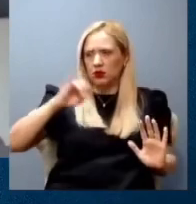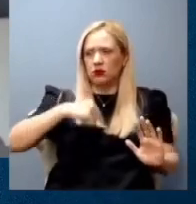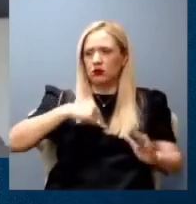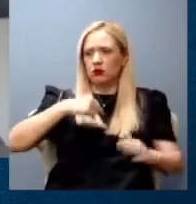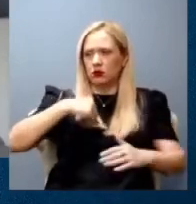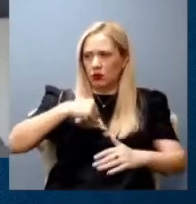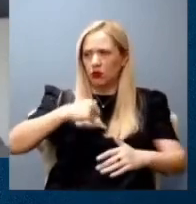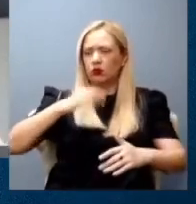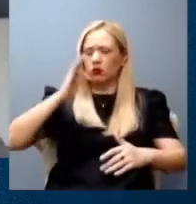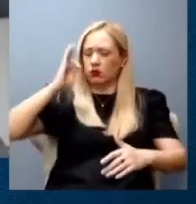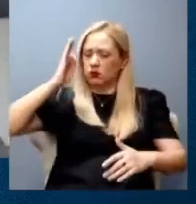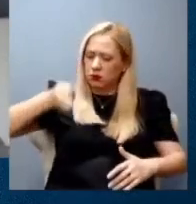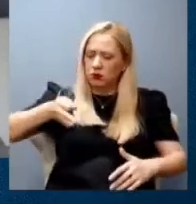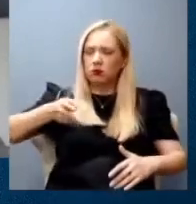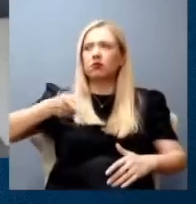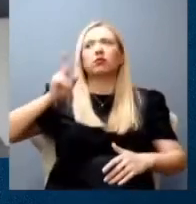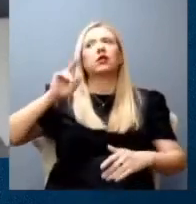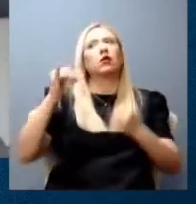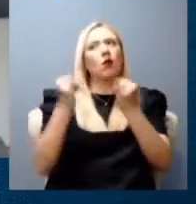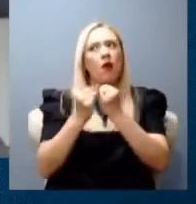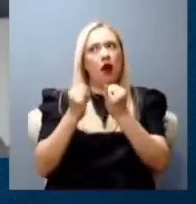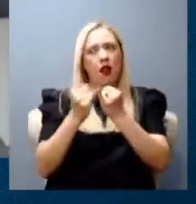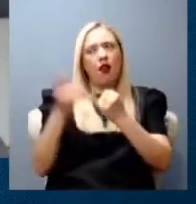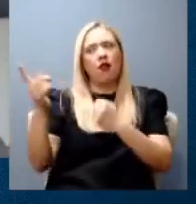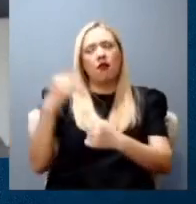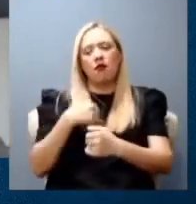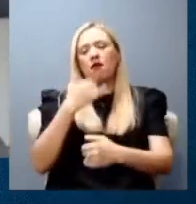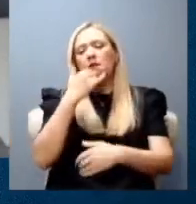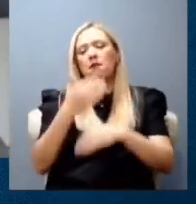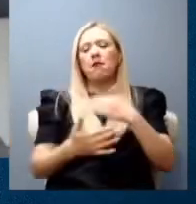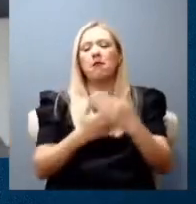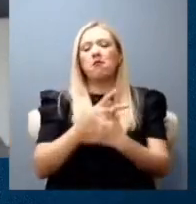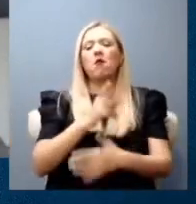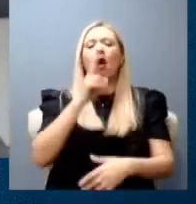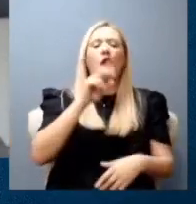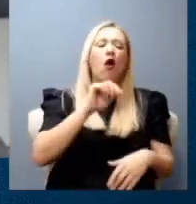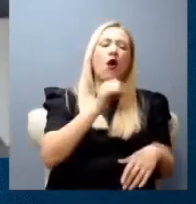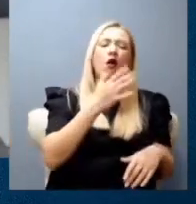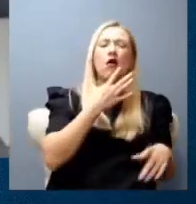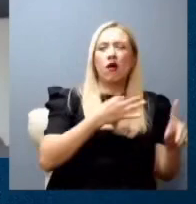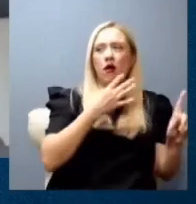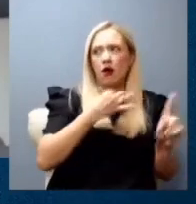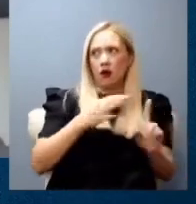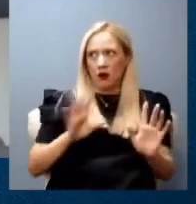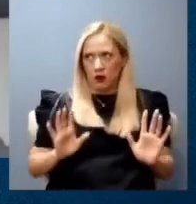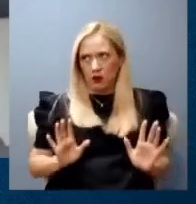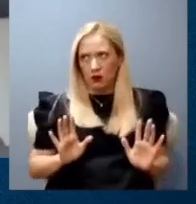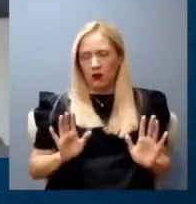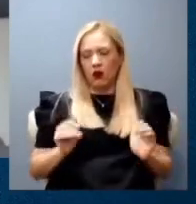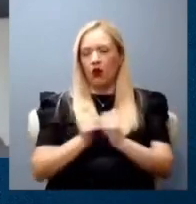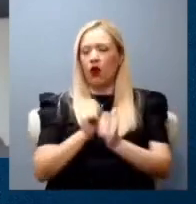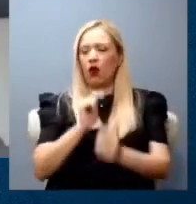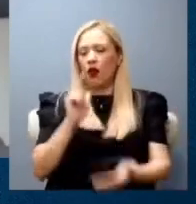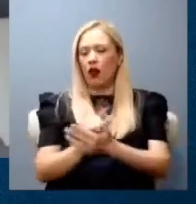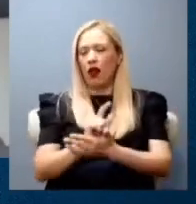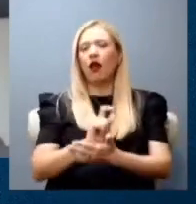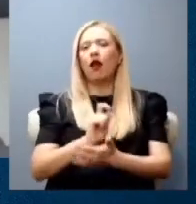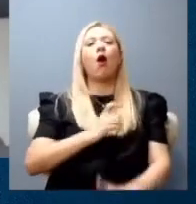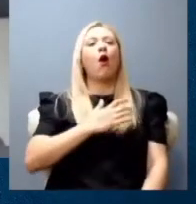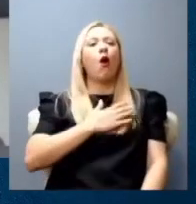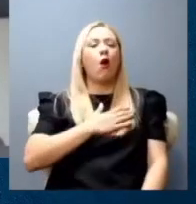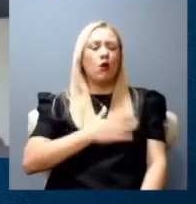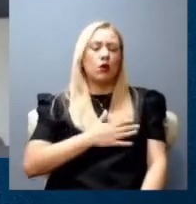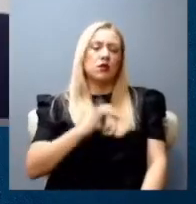poder tener amnistías, pero al mismo tiempo mecanismos robustos y fuertes de judicialización de los